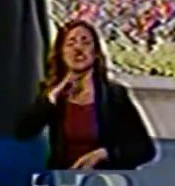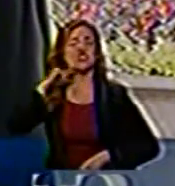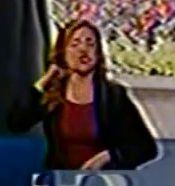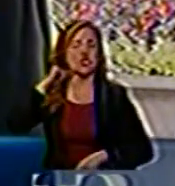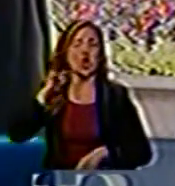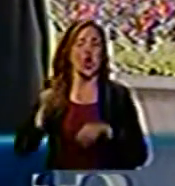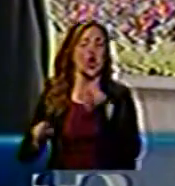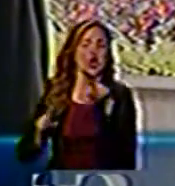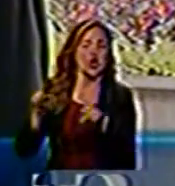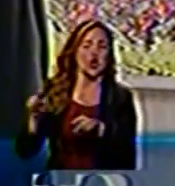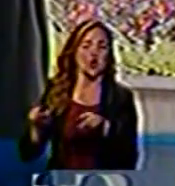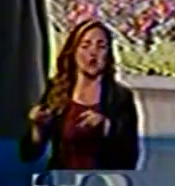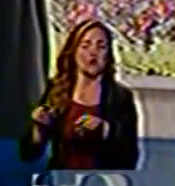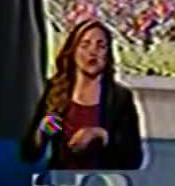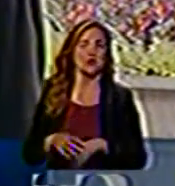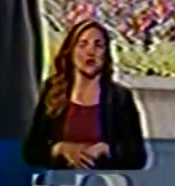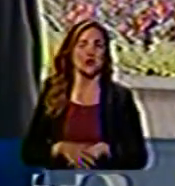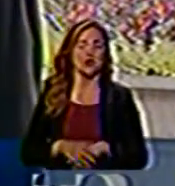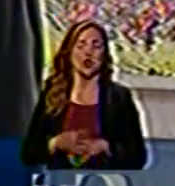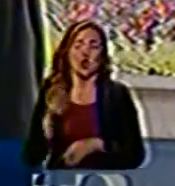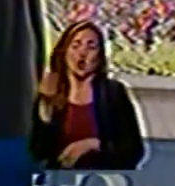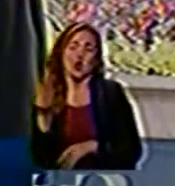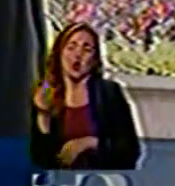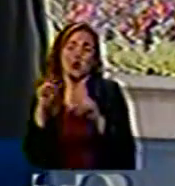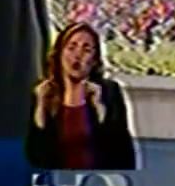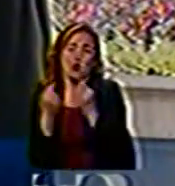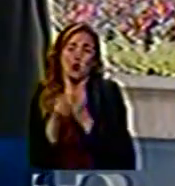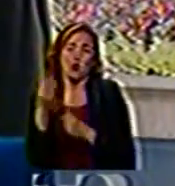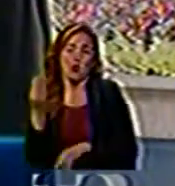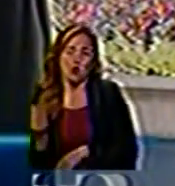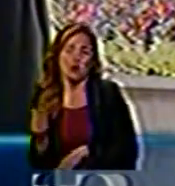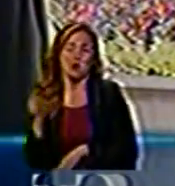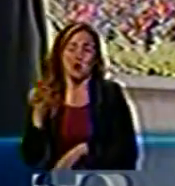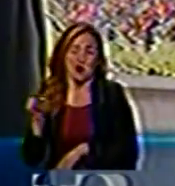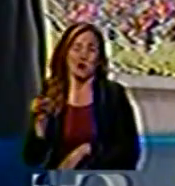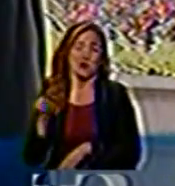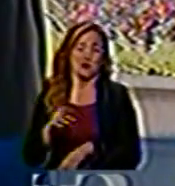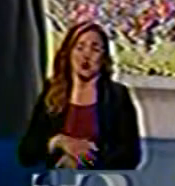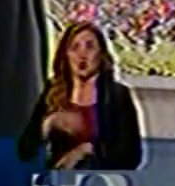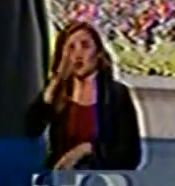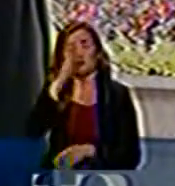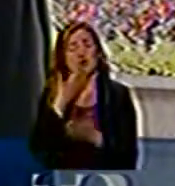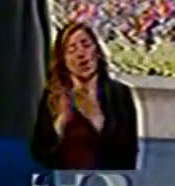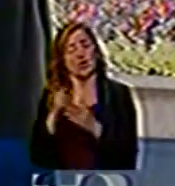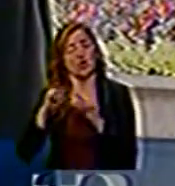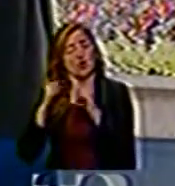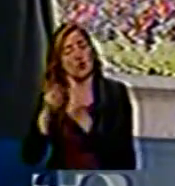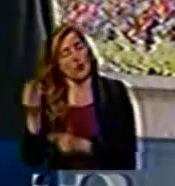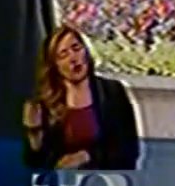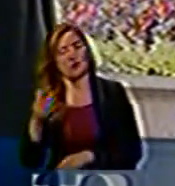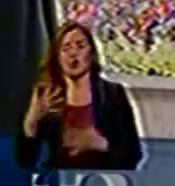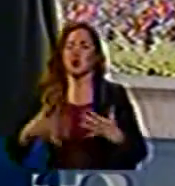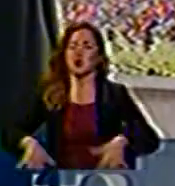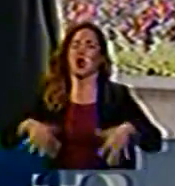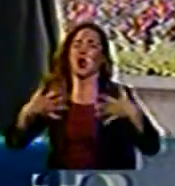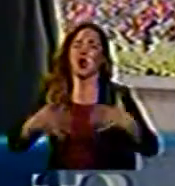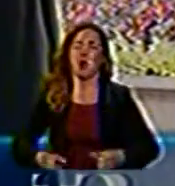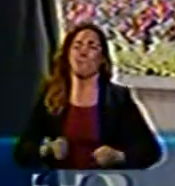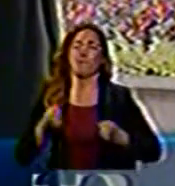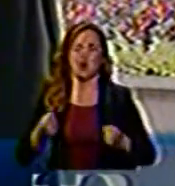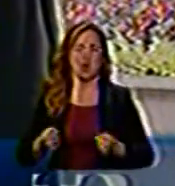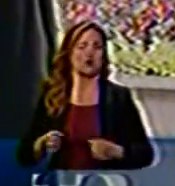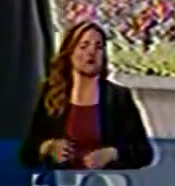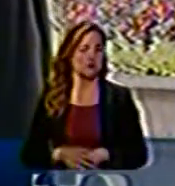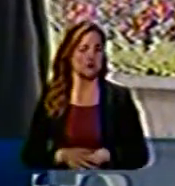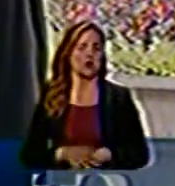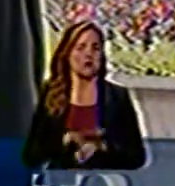sacerdotes, gracias a Dios, son minoría insignificante, pero es de una gravedad muy grande y